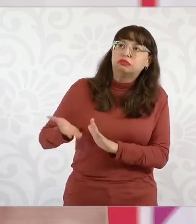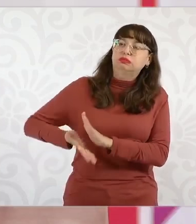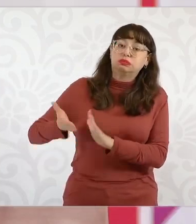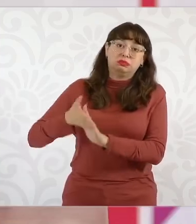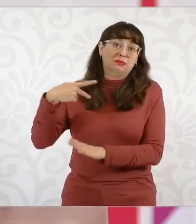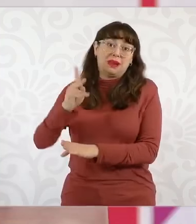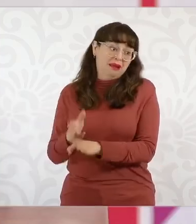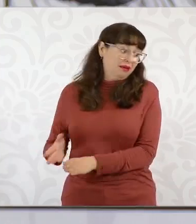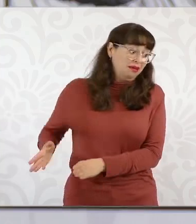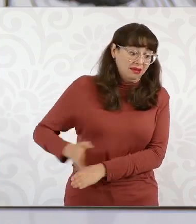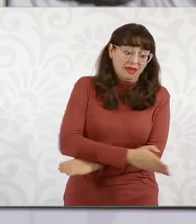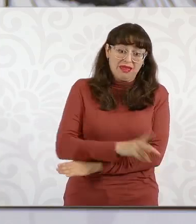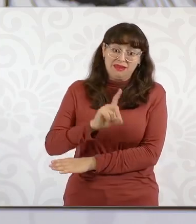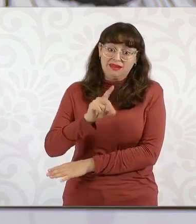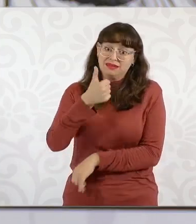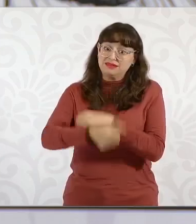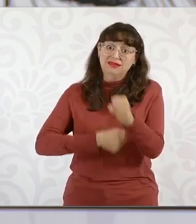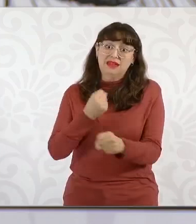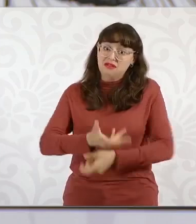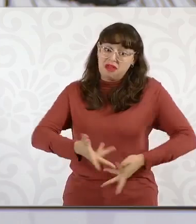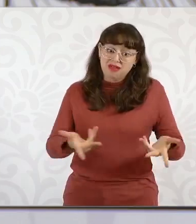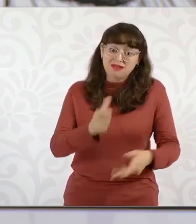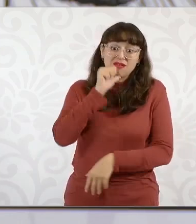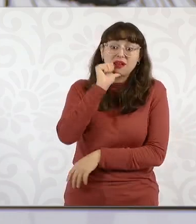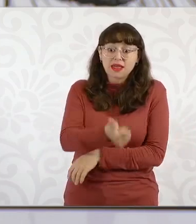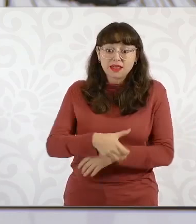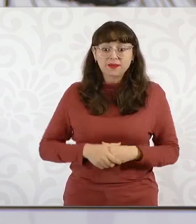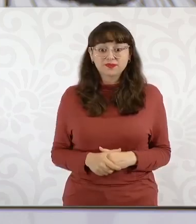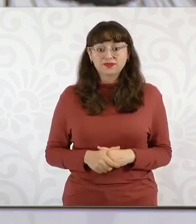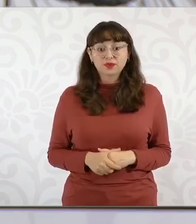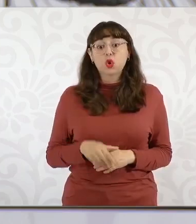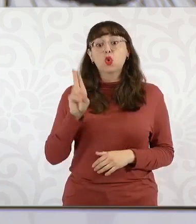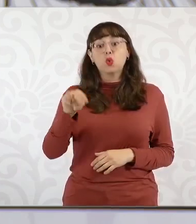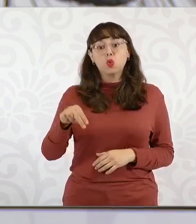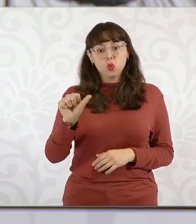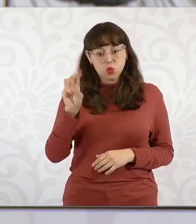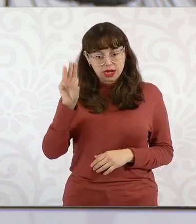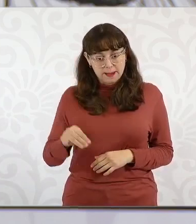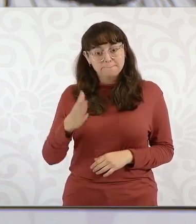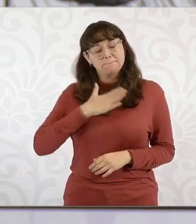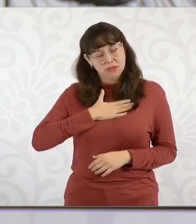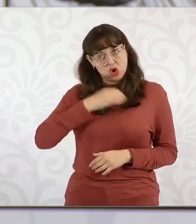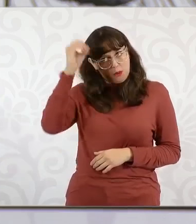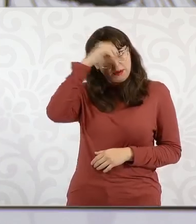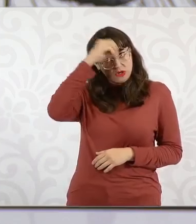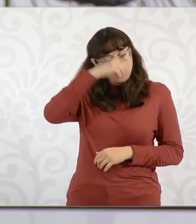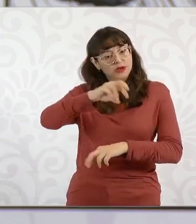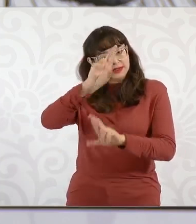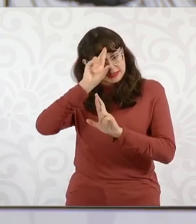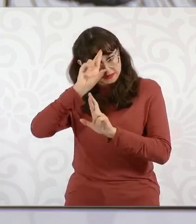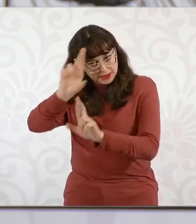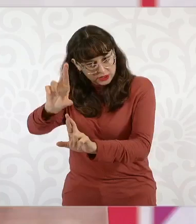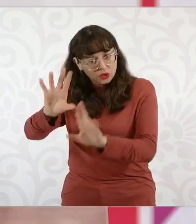años, dándole opción a los jóvenes. Y la UNAM, desde mi punto de vista y con todo respeto a su autonomía, debería abrir